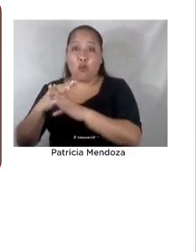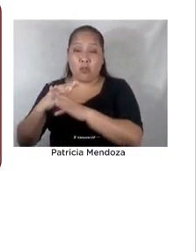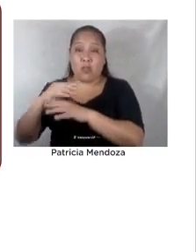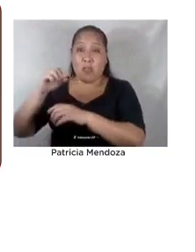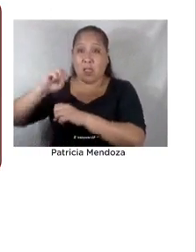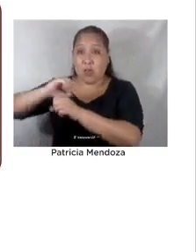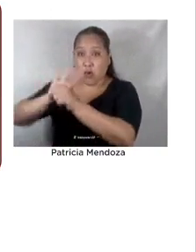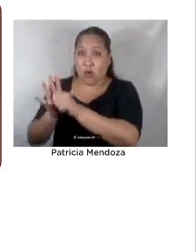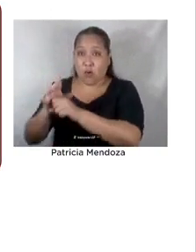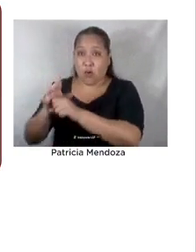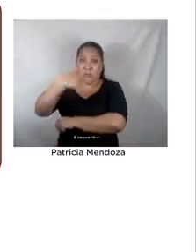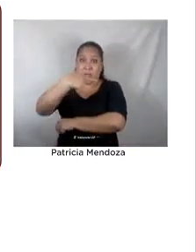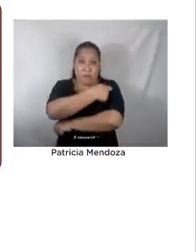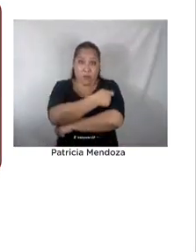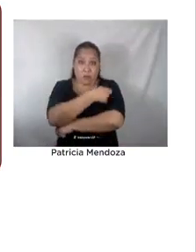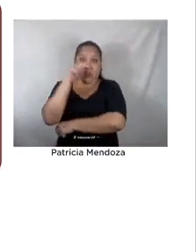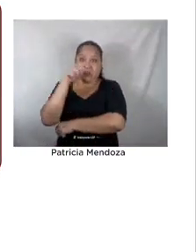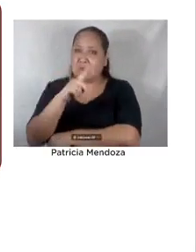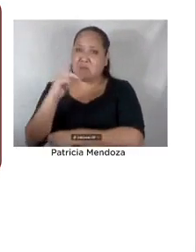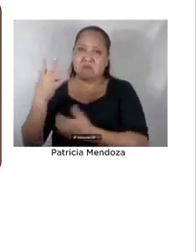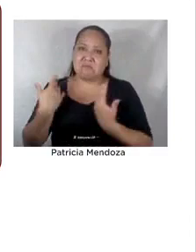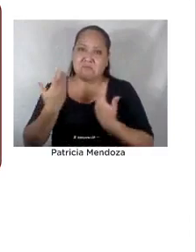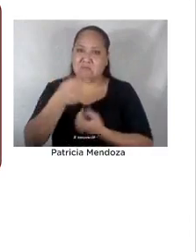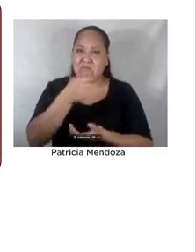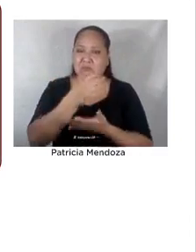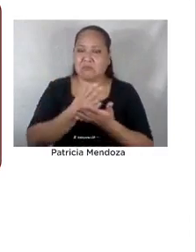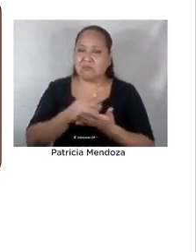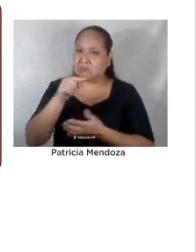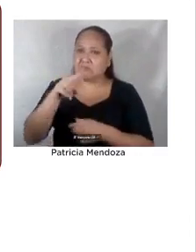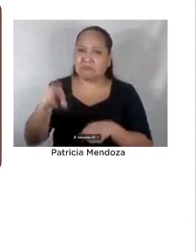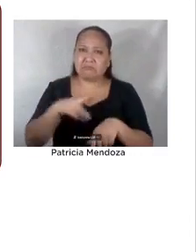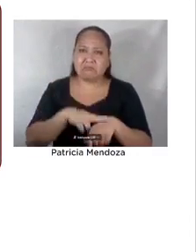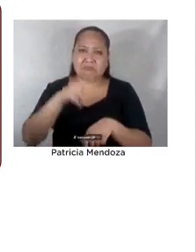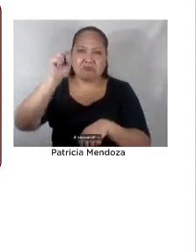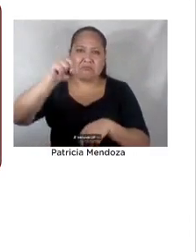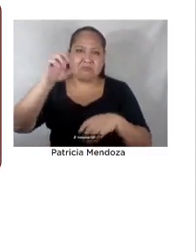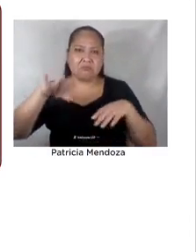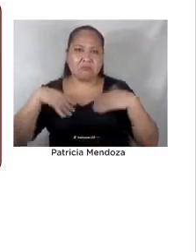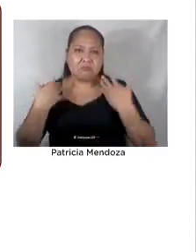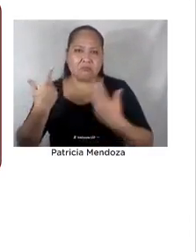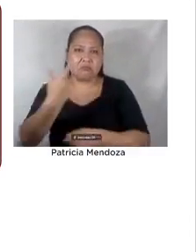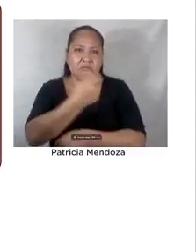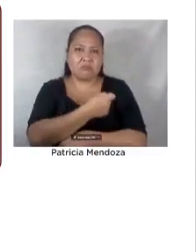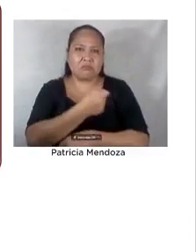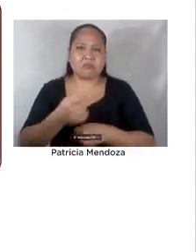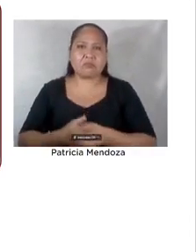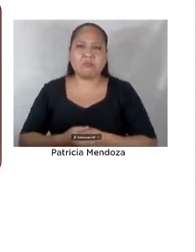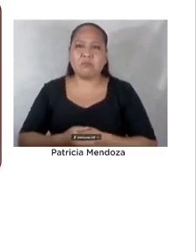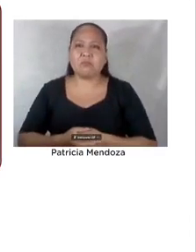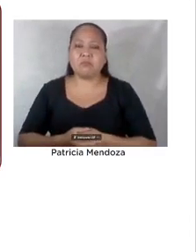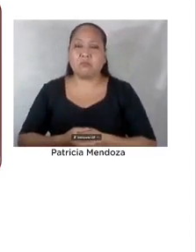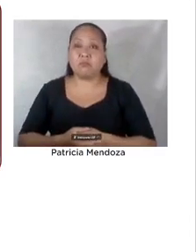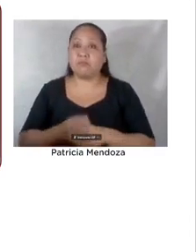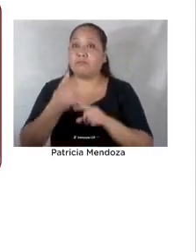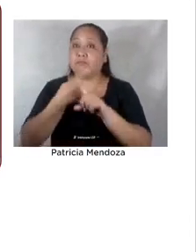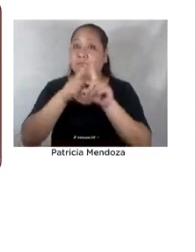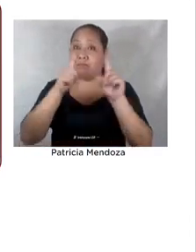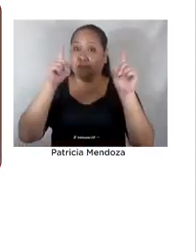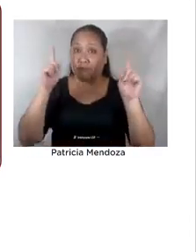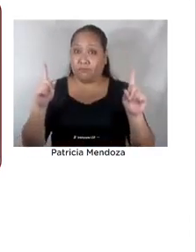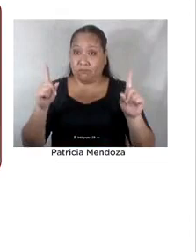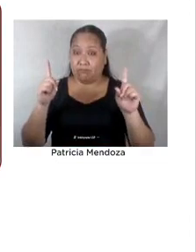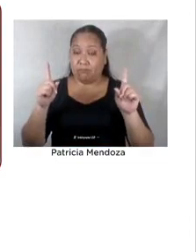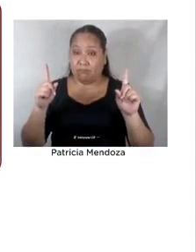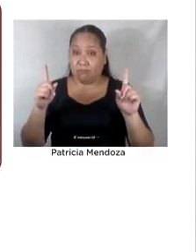tanto, no es un factor o un criterio de restricción el uso de la vacuna. Sin embargo,